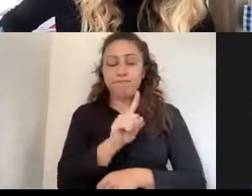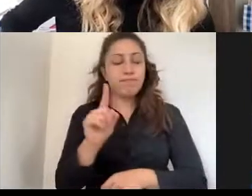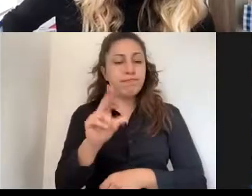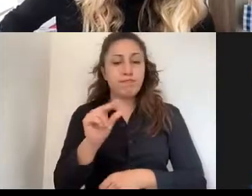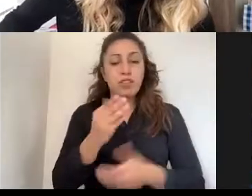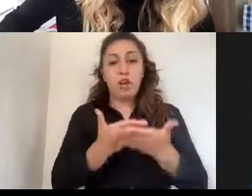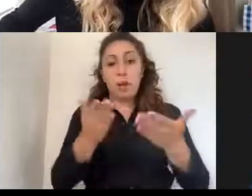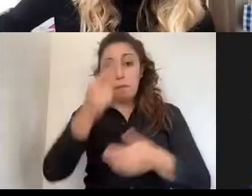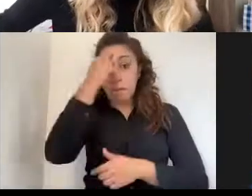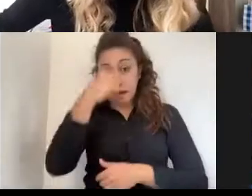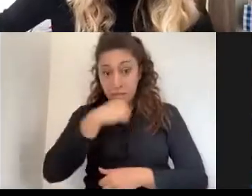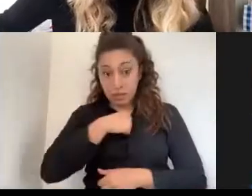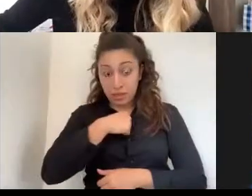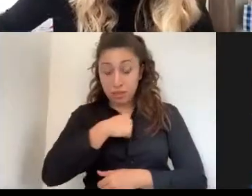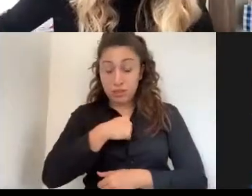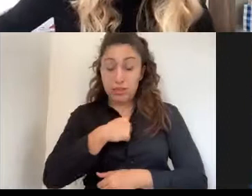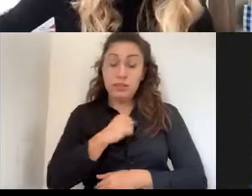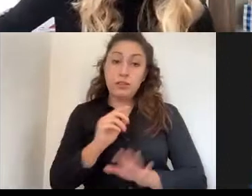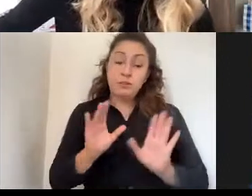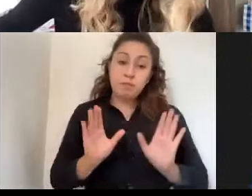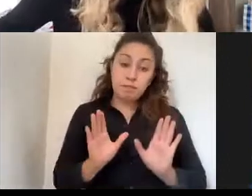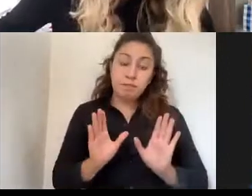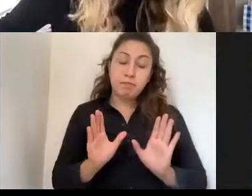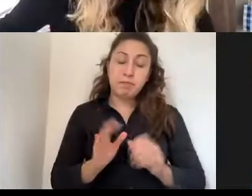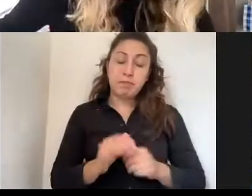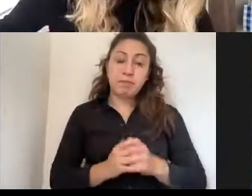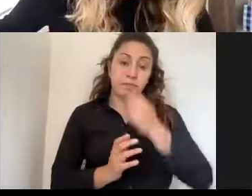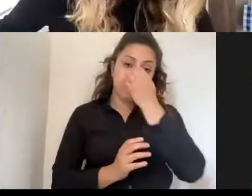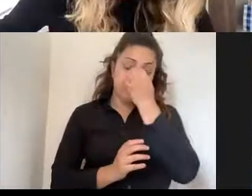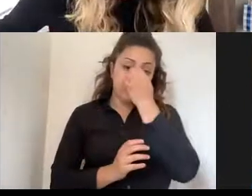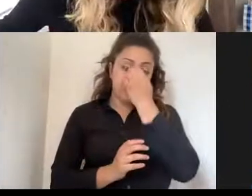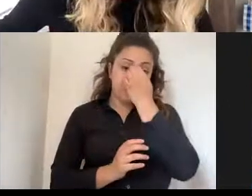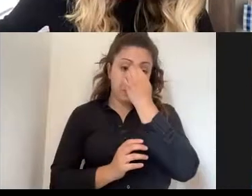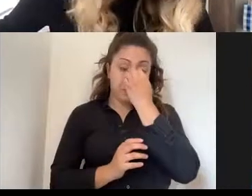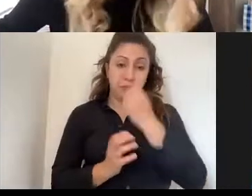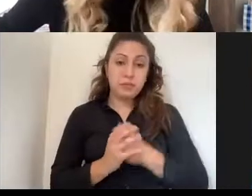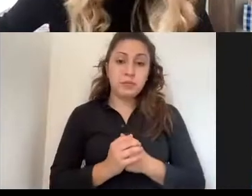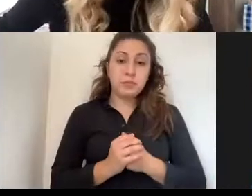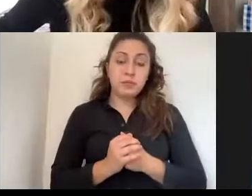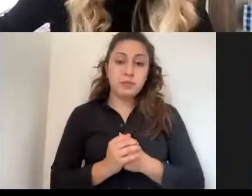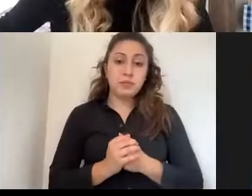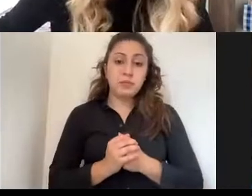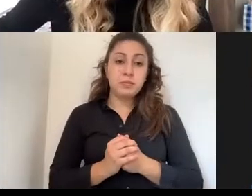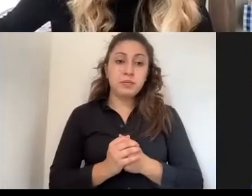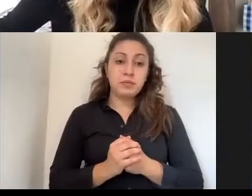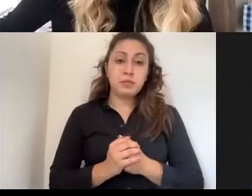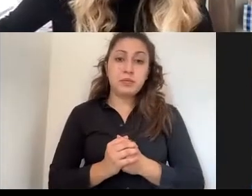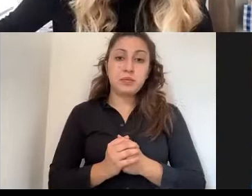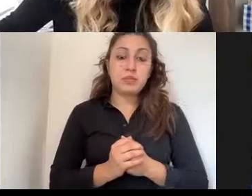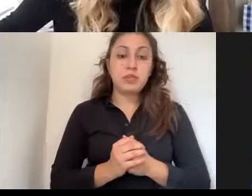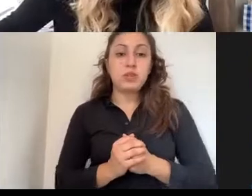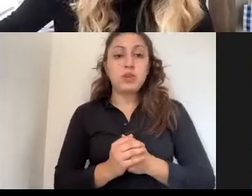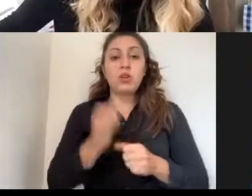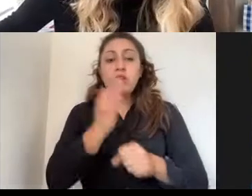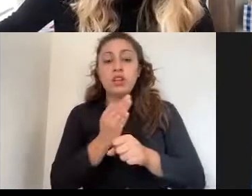juicio, estamos haciendo lo que se llama populismo legislativo